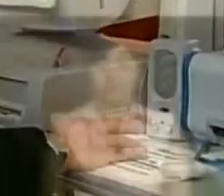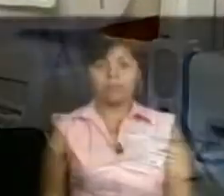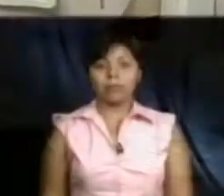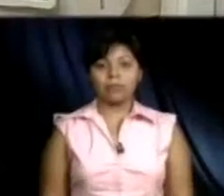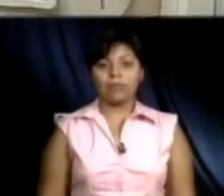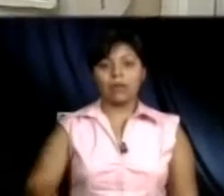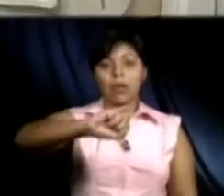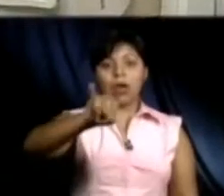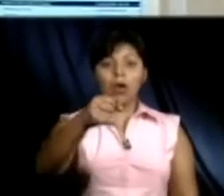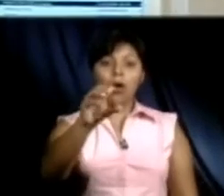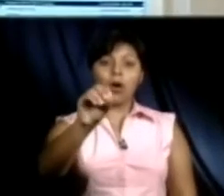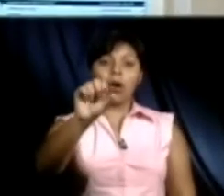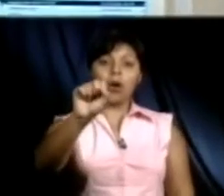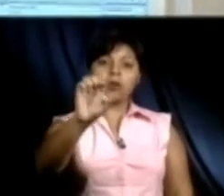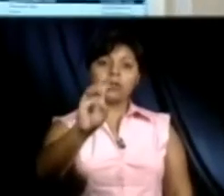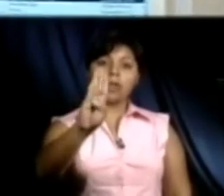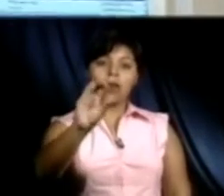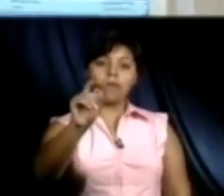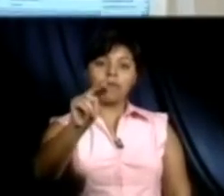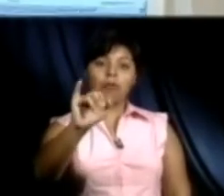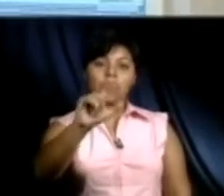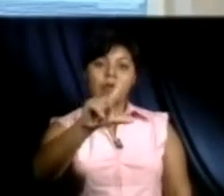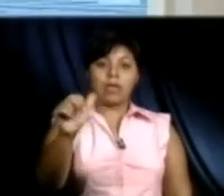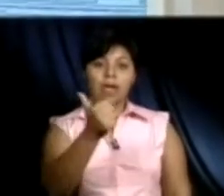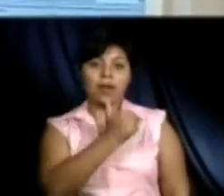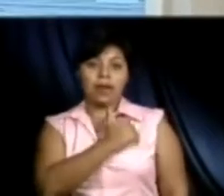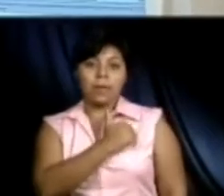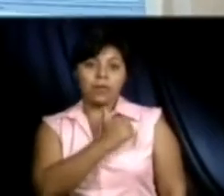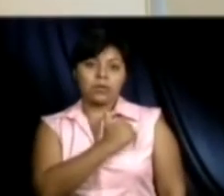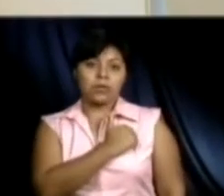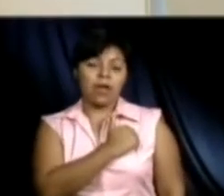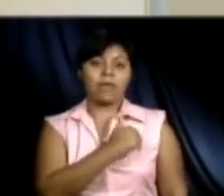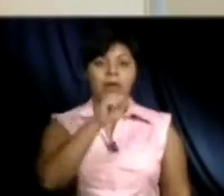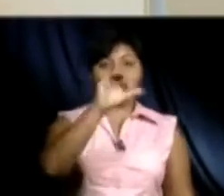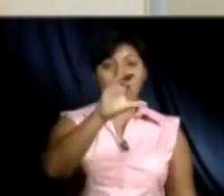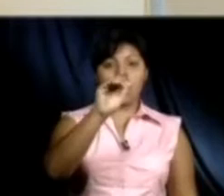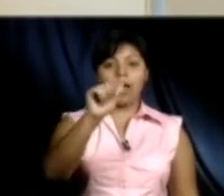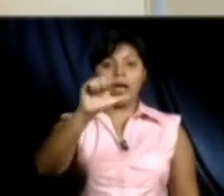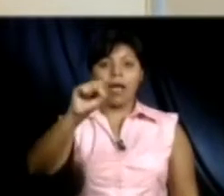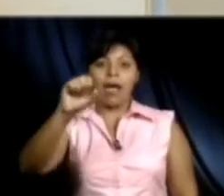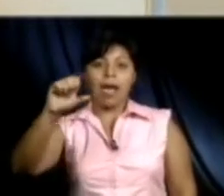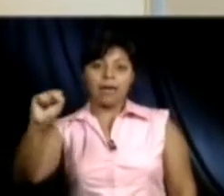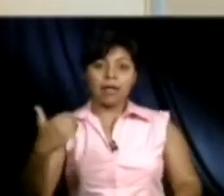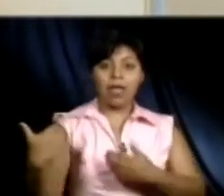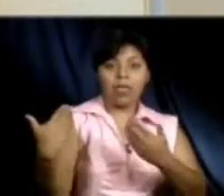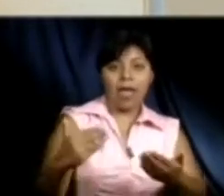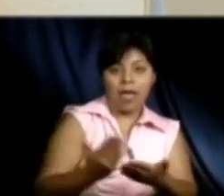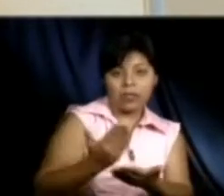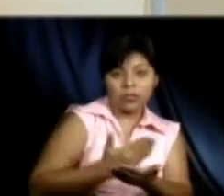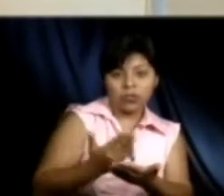José Bonilla es el coordinador en nuestro país de la Asociación Cooperativa de Estados para Becas, CAS,